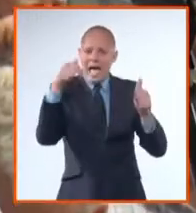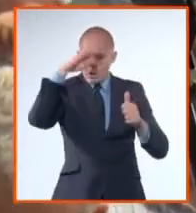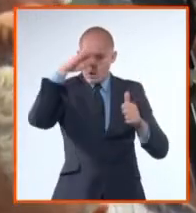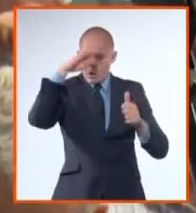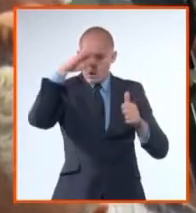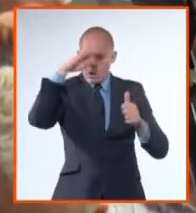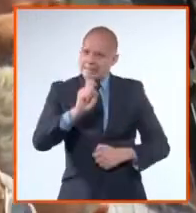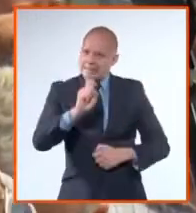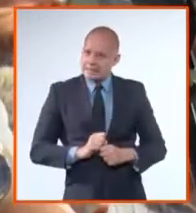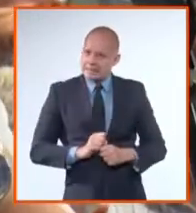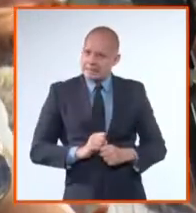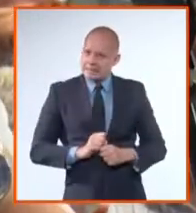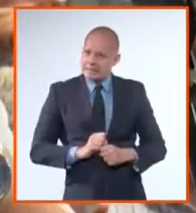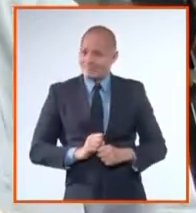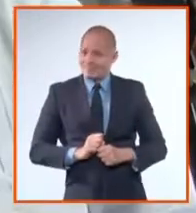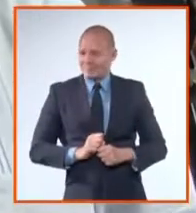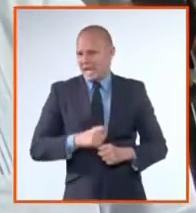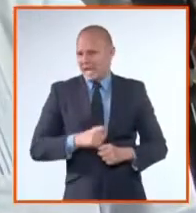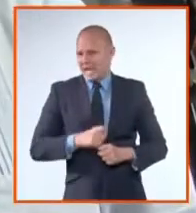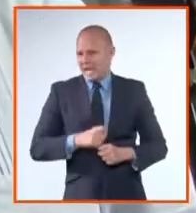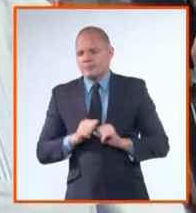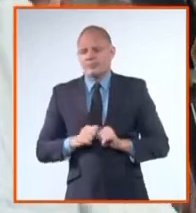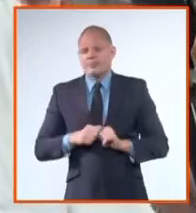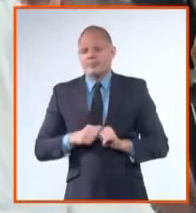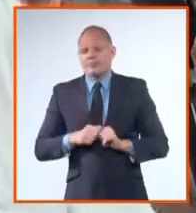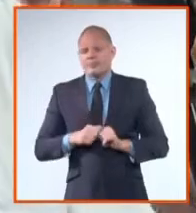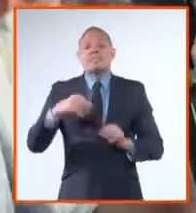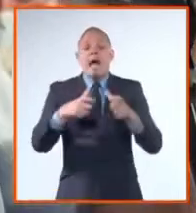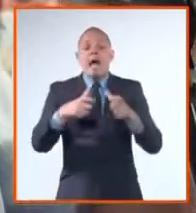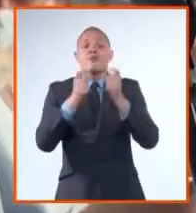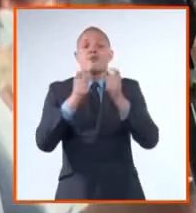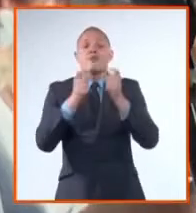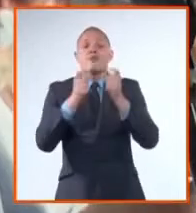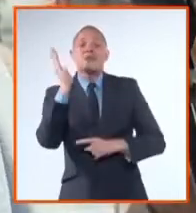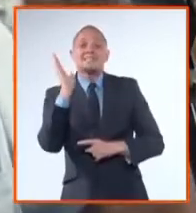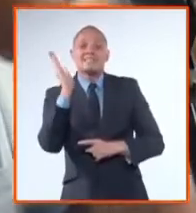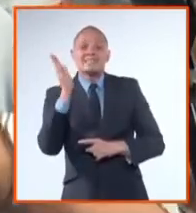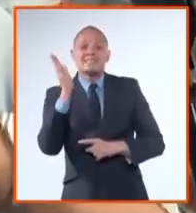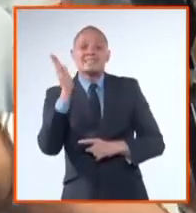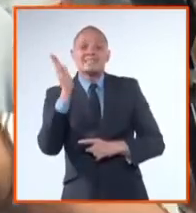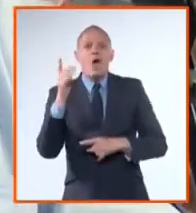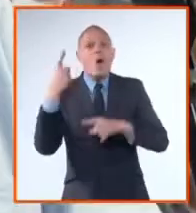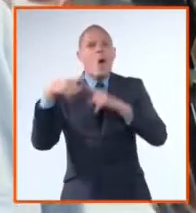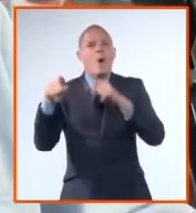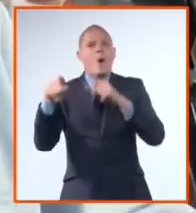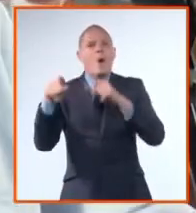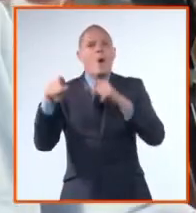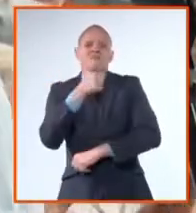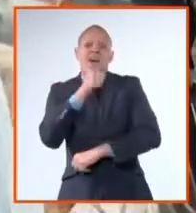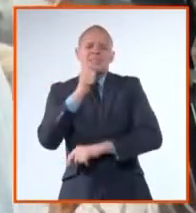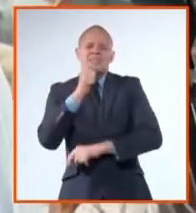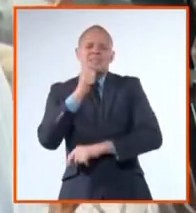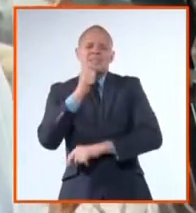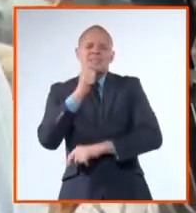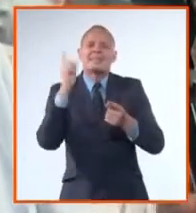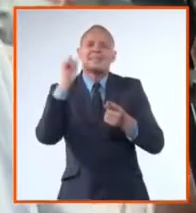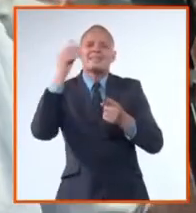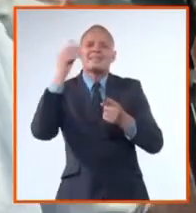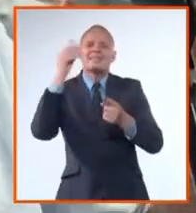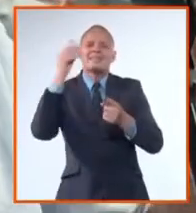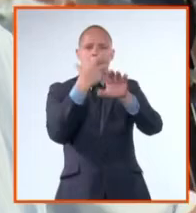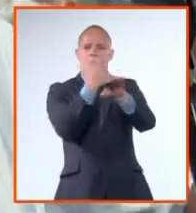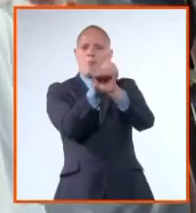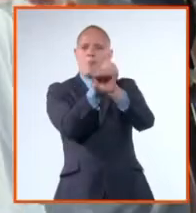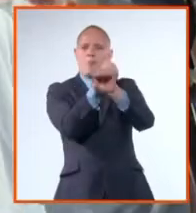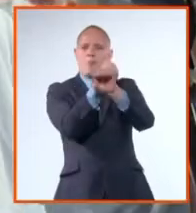tenemos posibilidad de usar el Zoom. O sea, hay quien utiliza un VPN, etcétera, y nos estamos perdiendo, de una manera que tiende a aislarlo, nos estamos